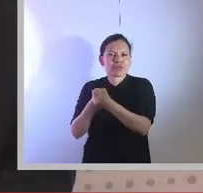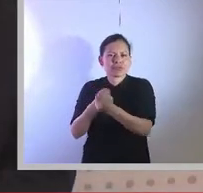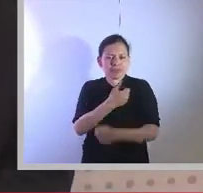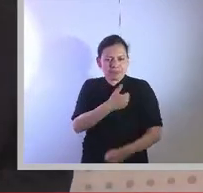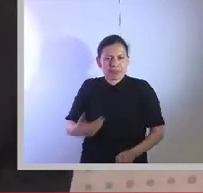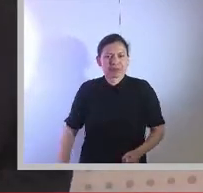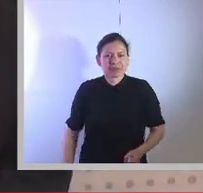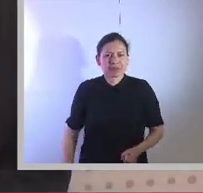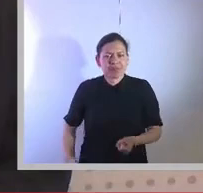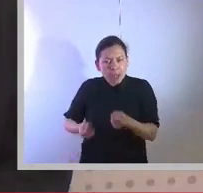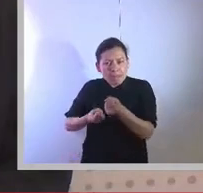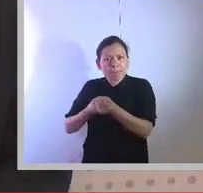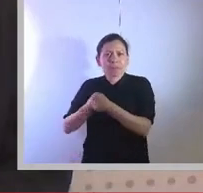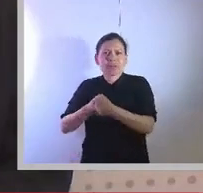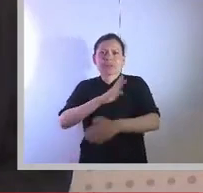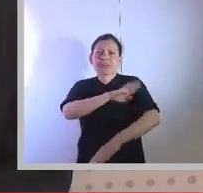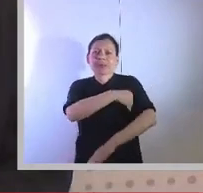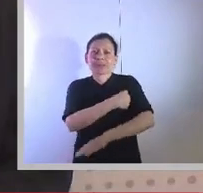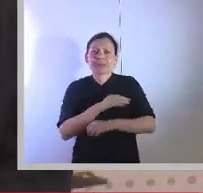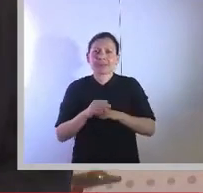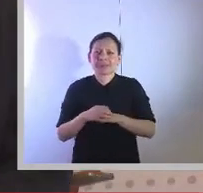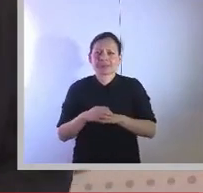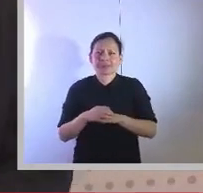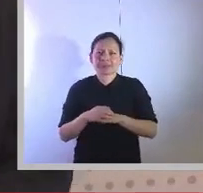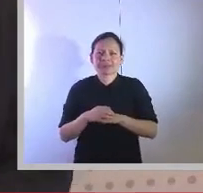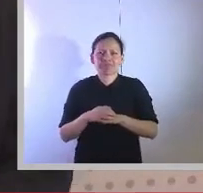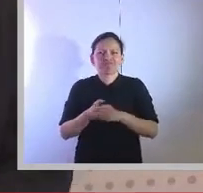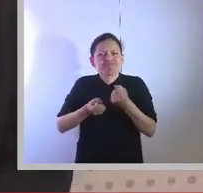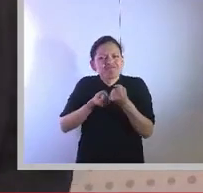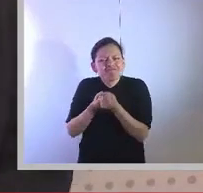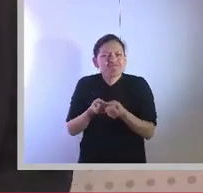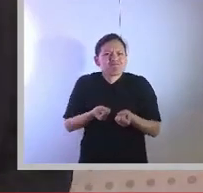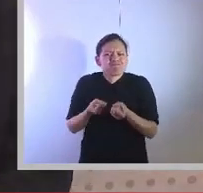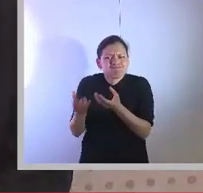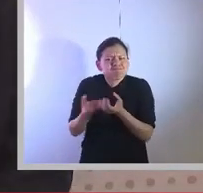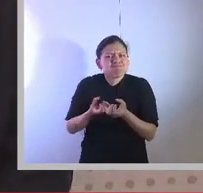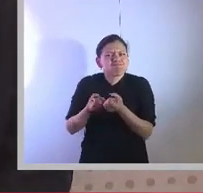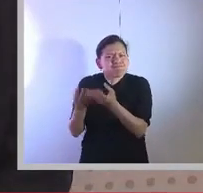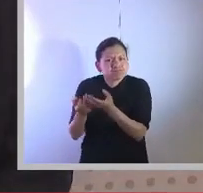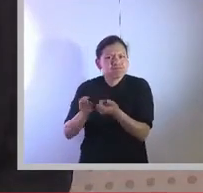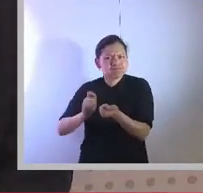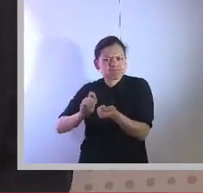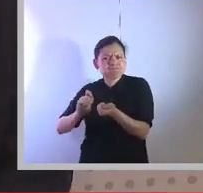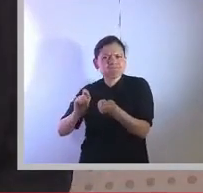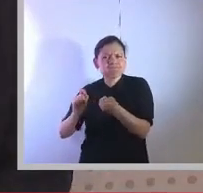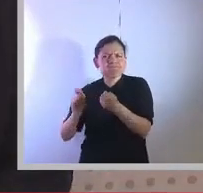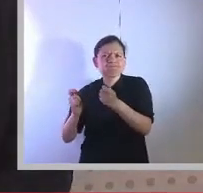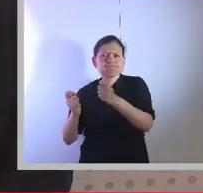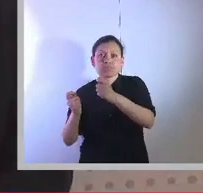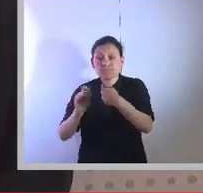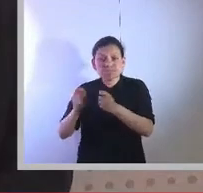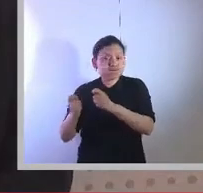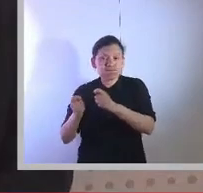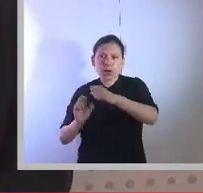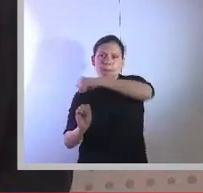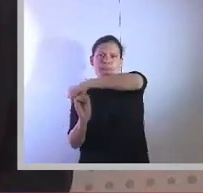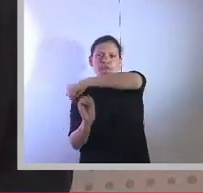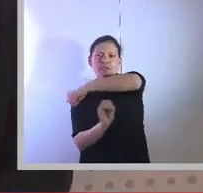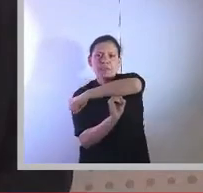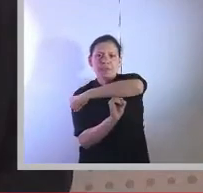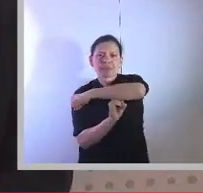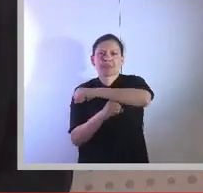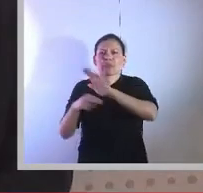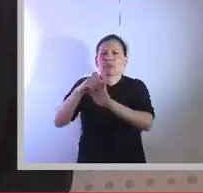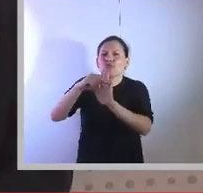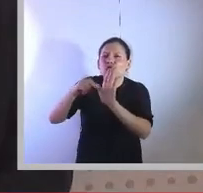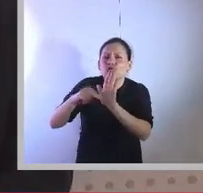a nuestro señor ministro, a fortalecer que estos cambios estructurales de estas